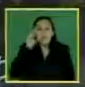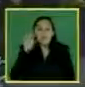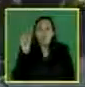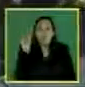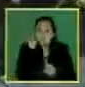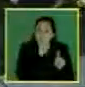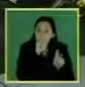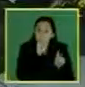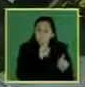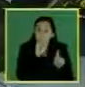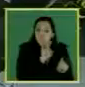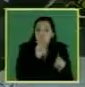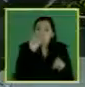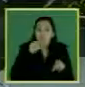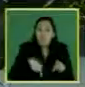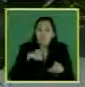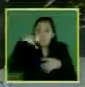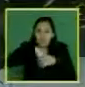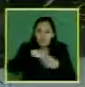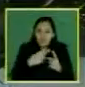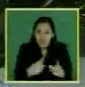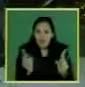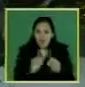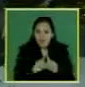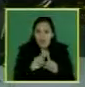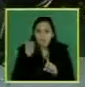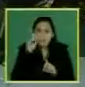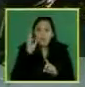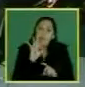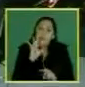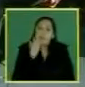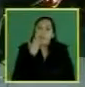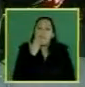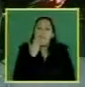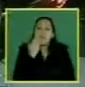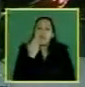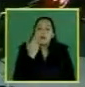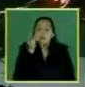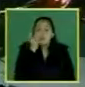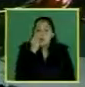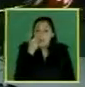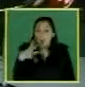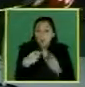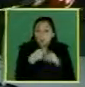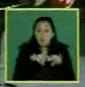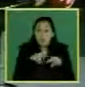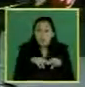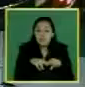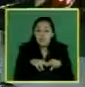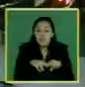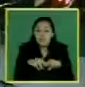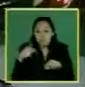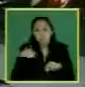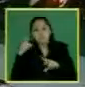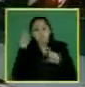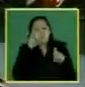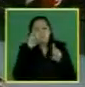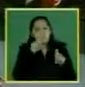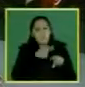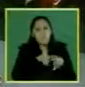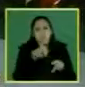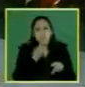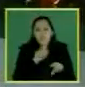niño, sino que cuando el maestro está en el aula o cuando el padre y la madre están con los niños, no están ellos educando,